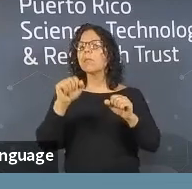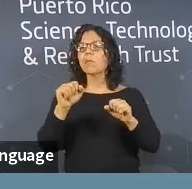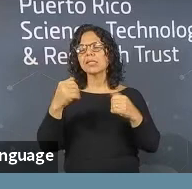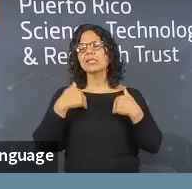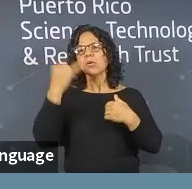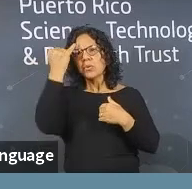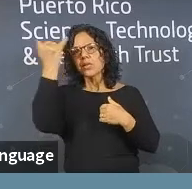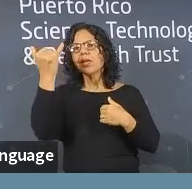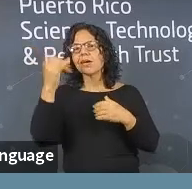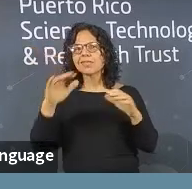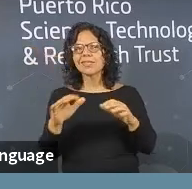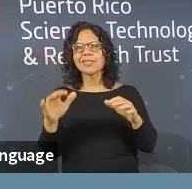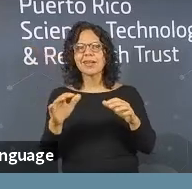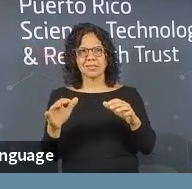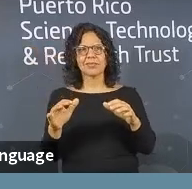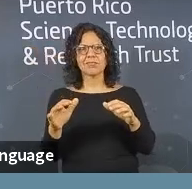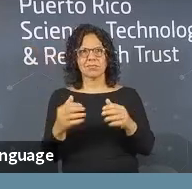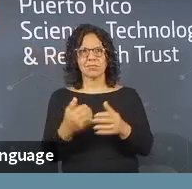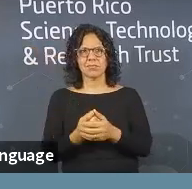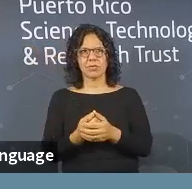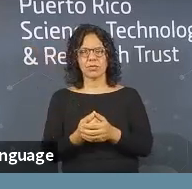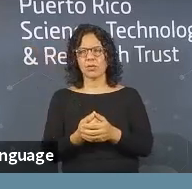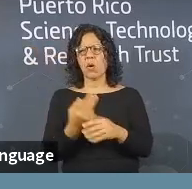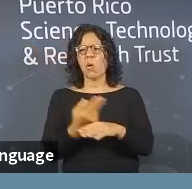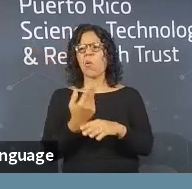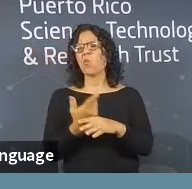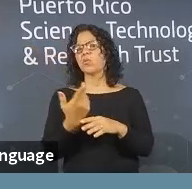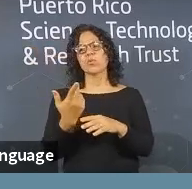se hace con protección forestal y agrícola, pues ellos